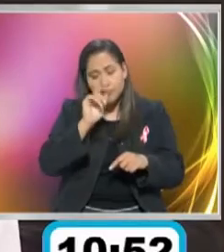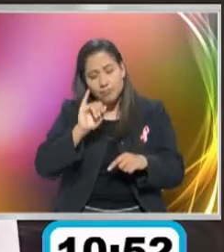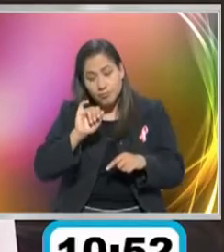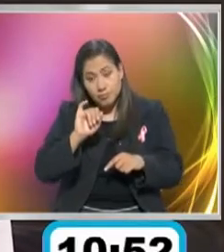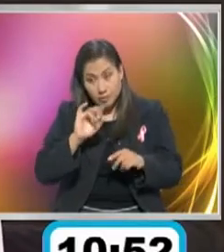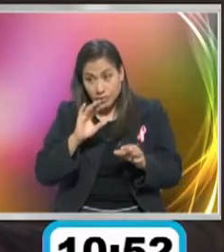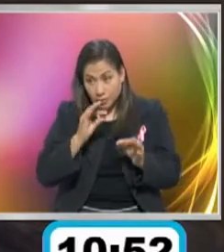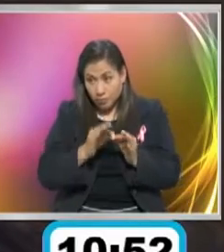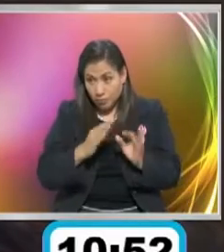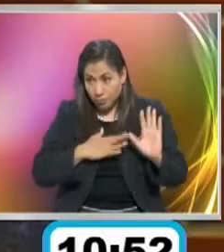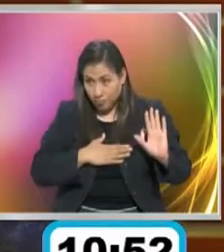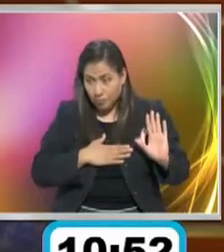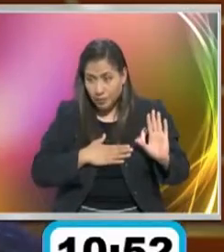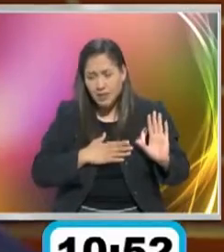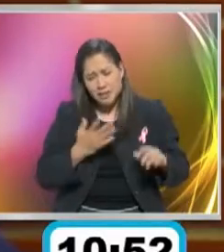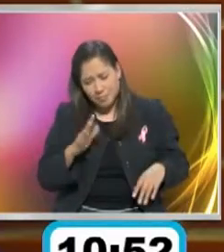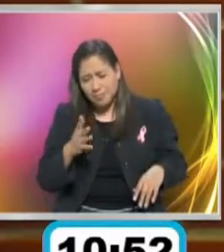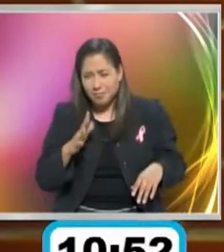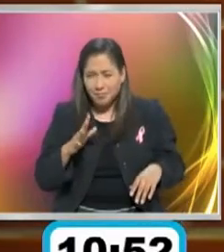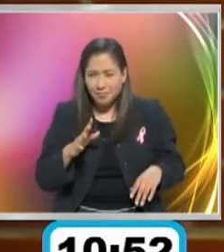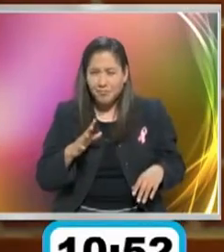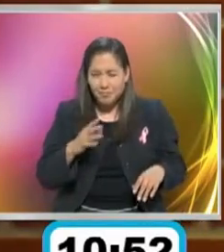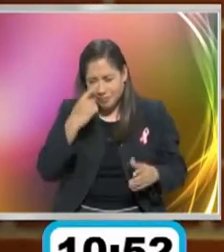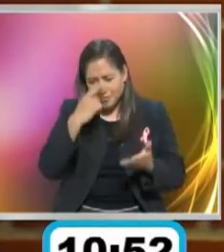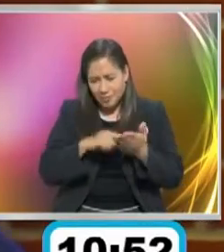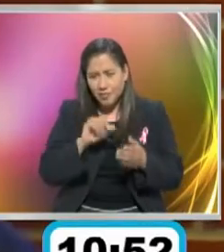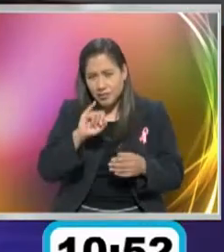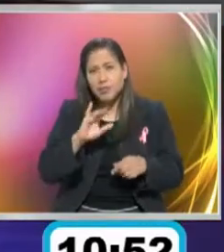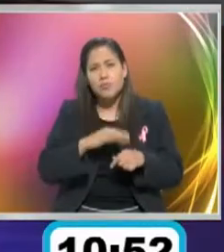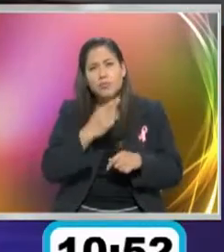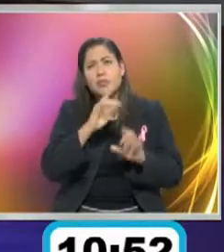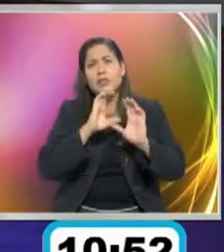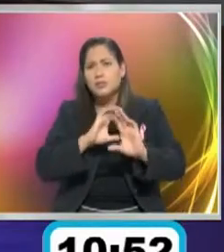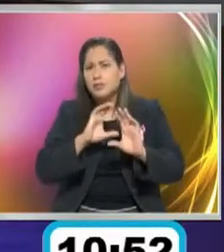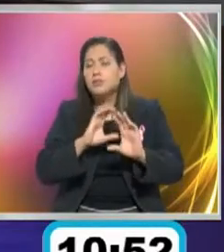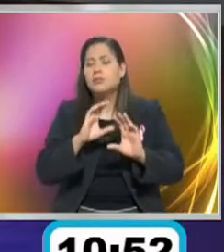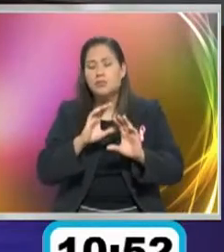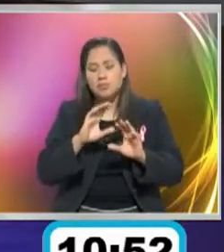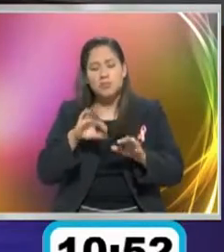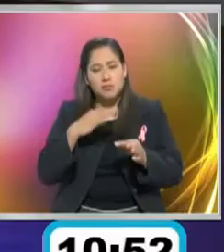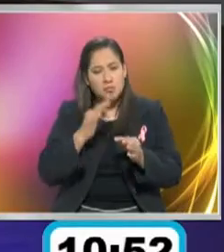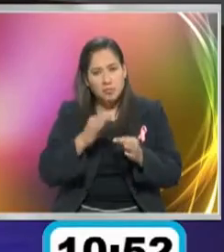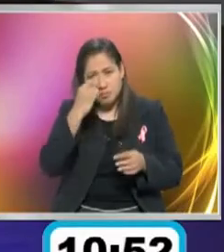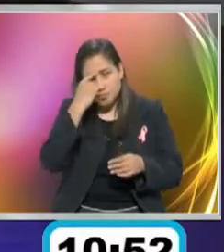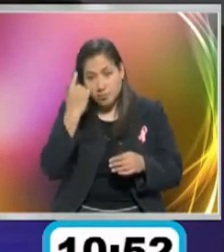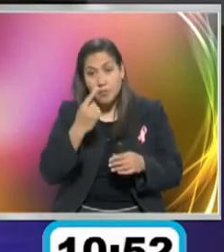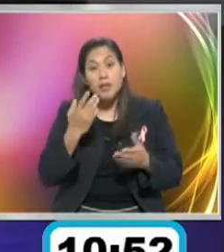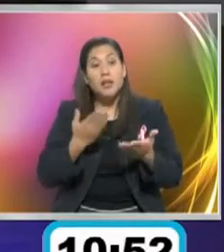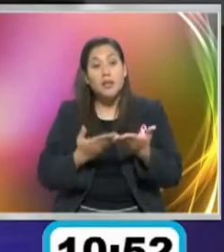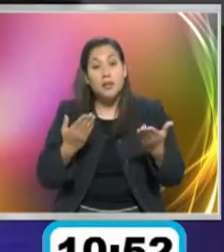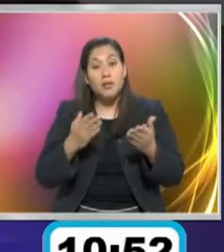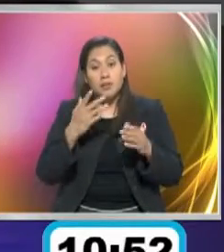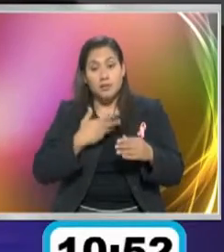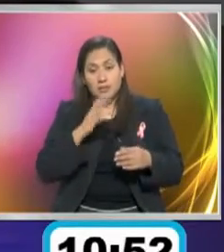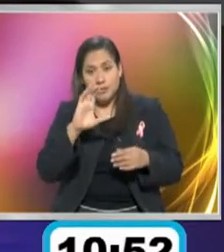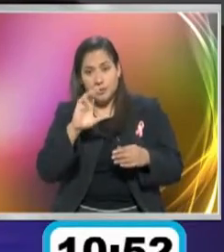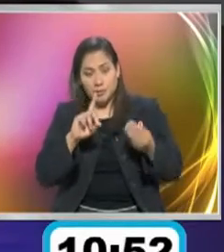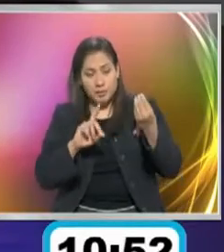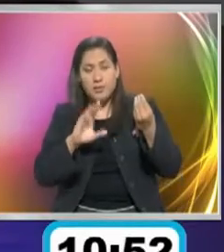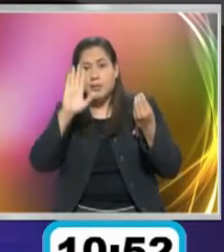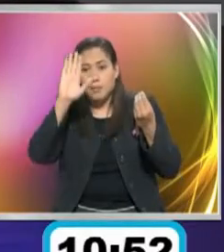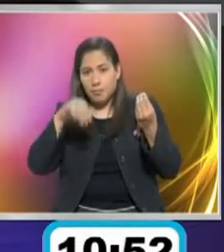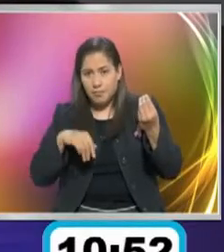¿Y se lo cumpliste? más o menos. Te digo que sí, con tus canciones y con tu música se lo cumples fácil. Y aquí tenemos tu disco,